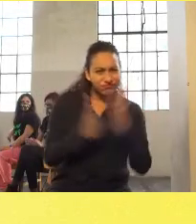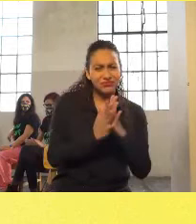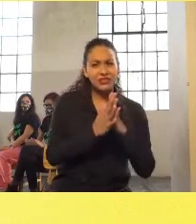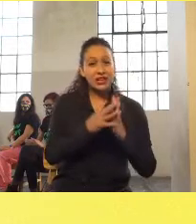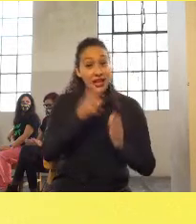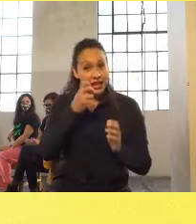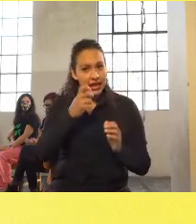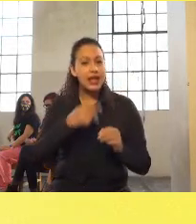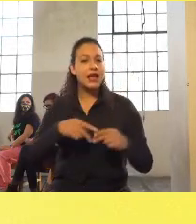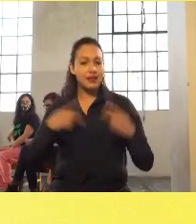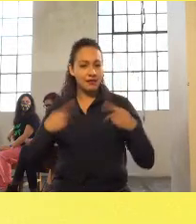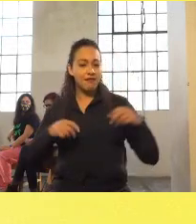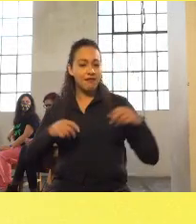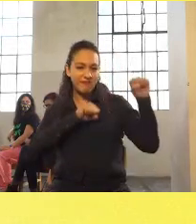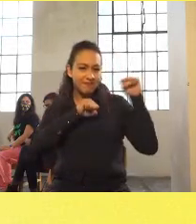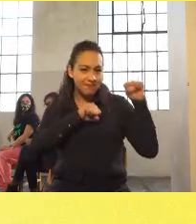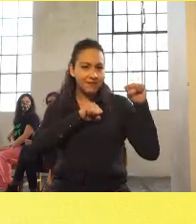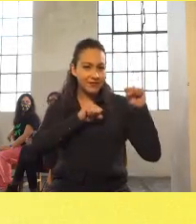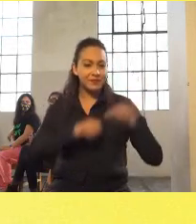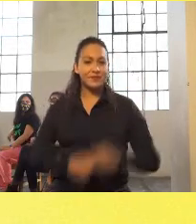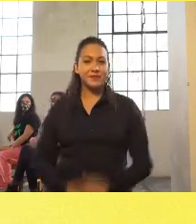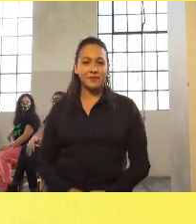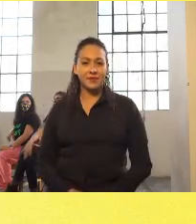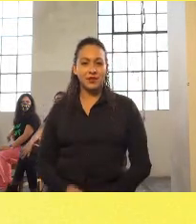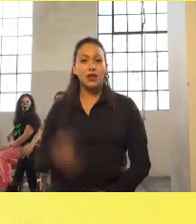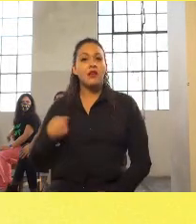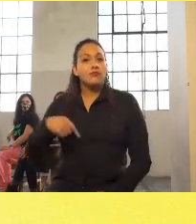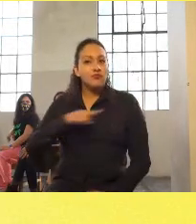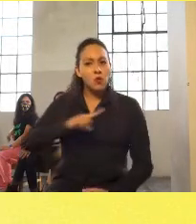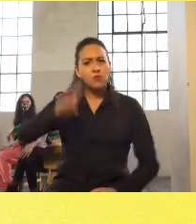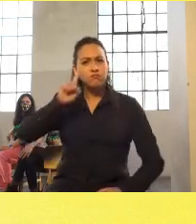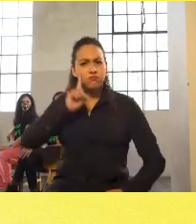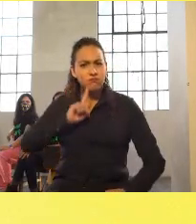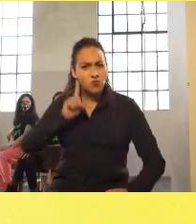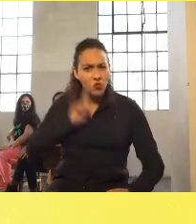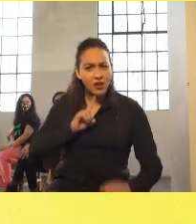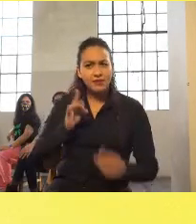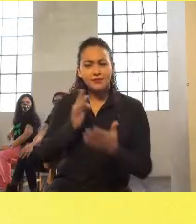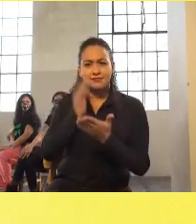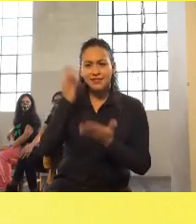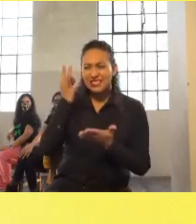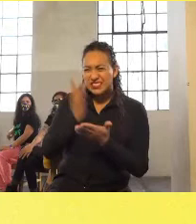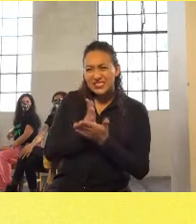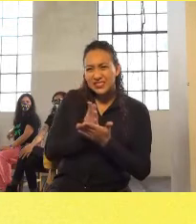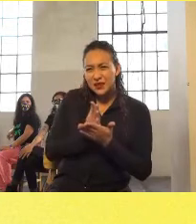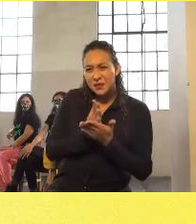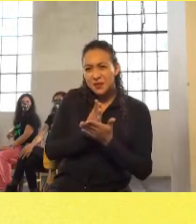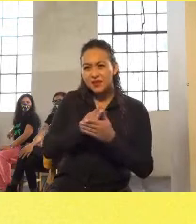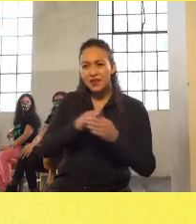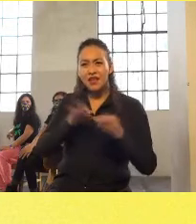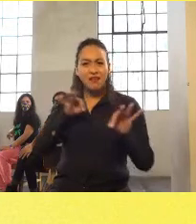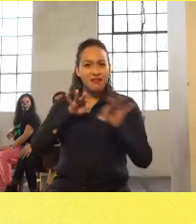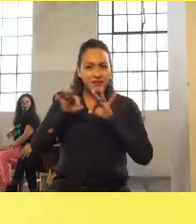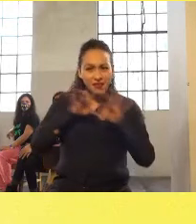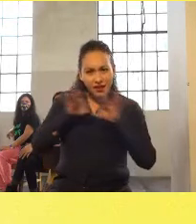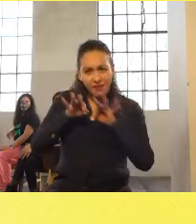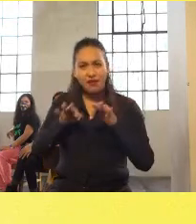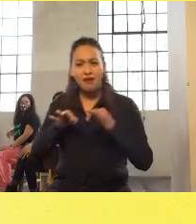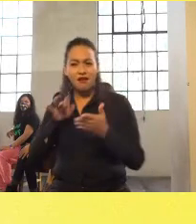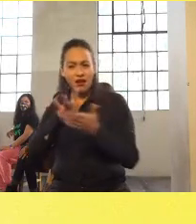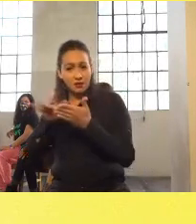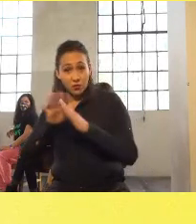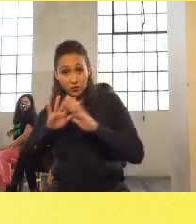como la afinidad que han sentido mujeres, particularmente mujeres con la pieza, yo creo que también tiene que ver con